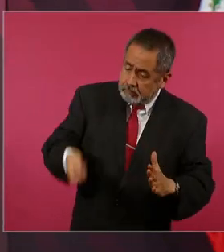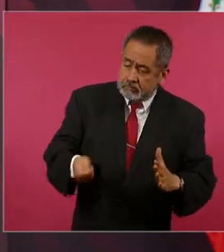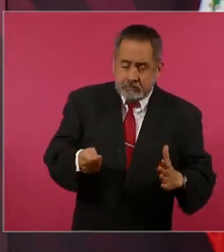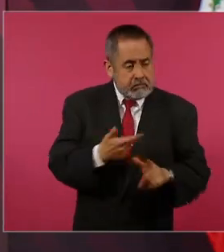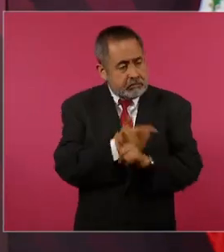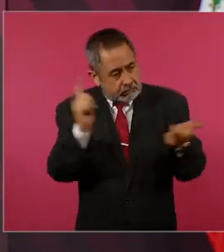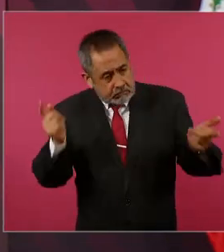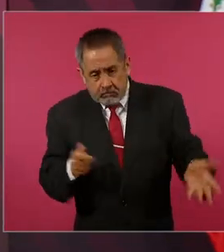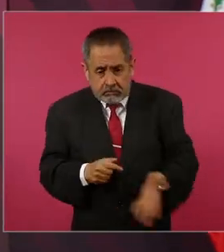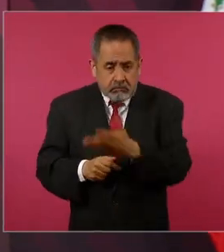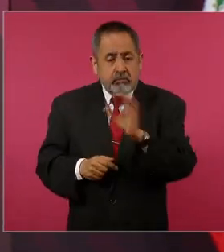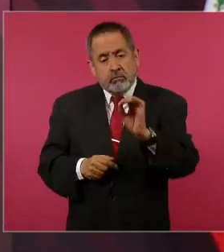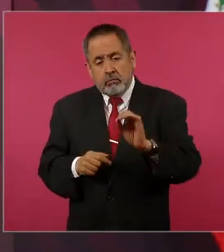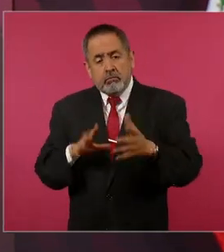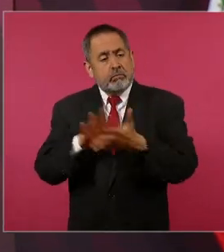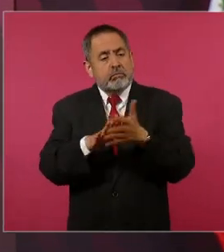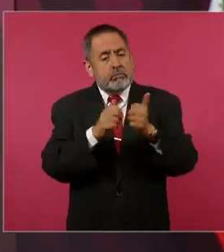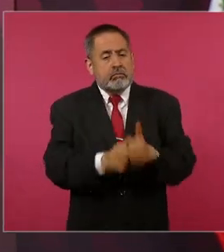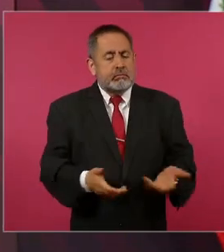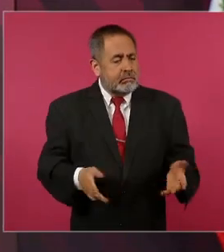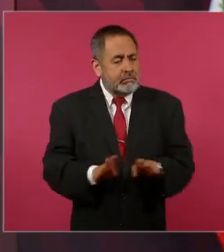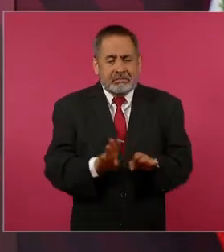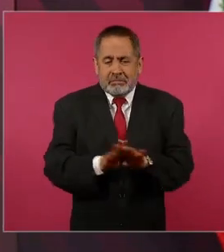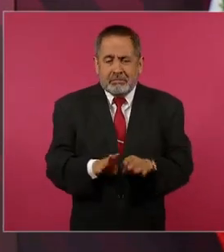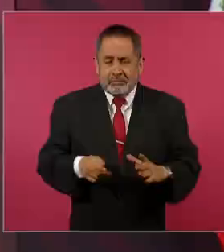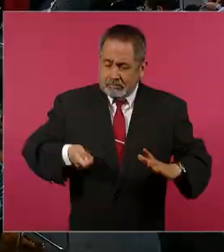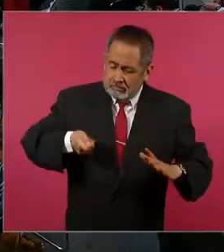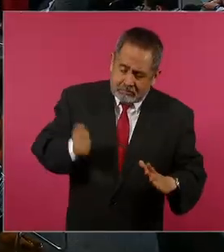de presos sin sentencia.